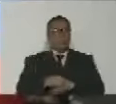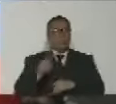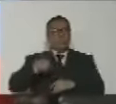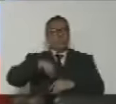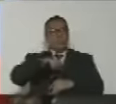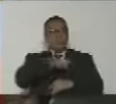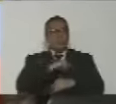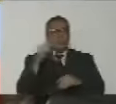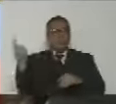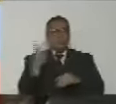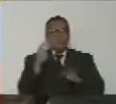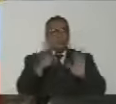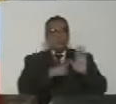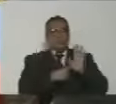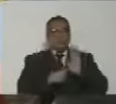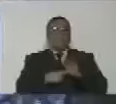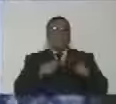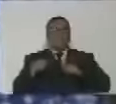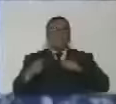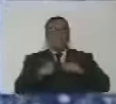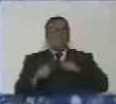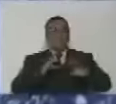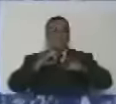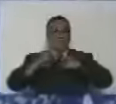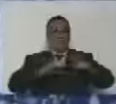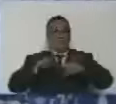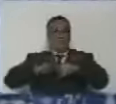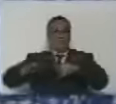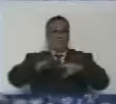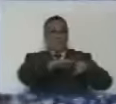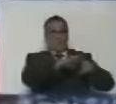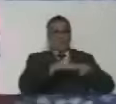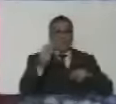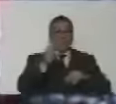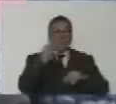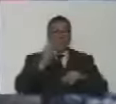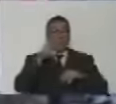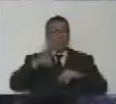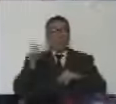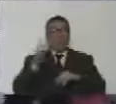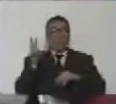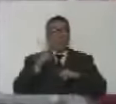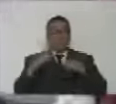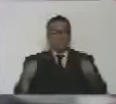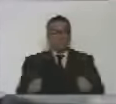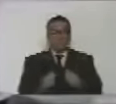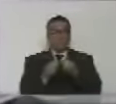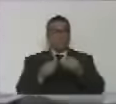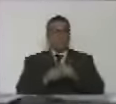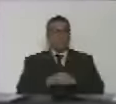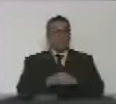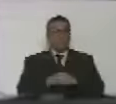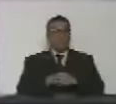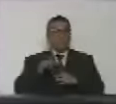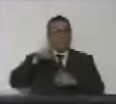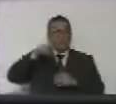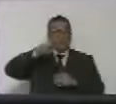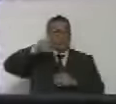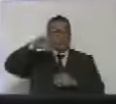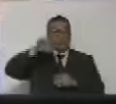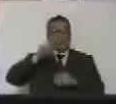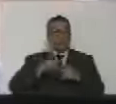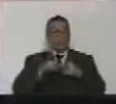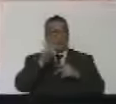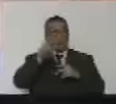su presencia. Está el movimiento de comunicadores, niñas, niños y jóvenes de Venezuela acompañándolos. María Acevedo, de